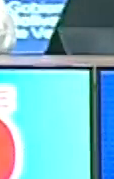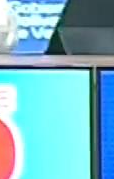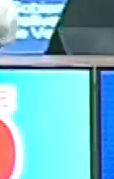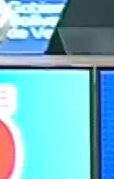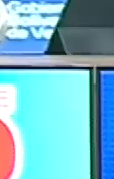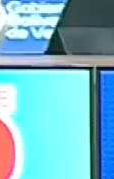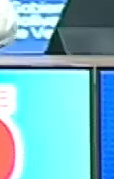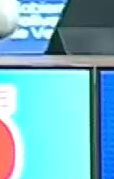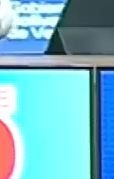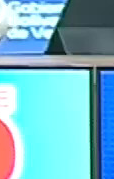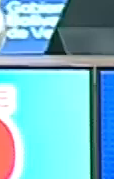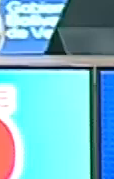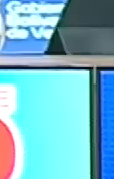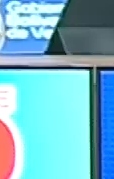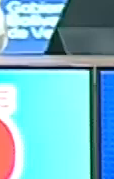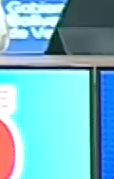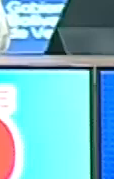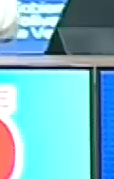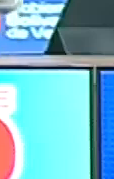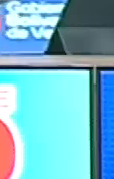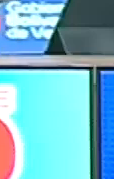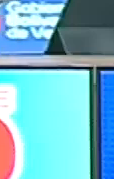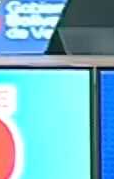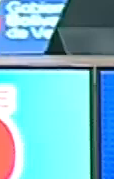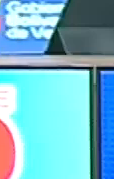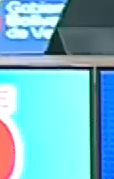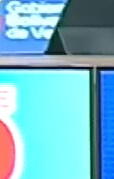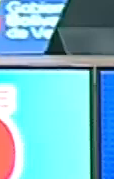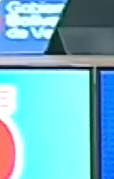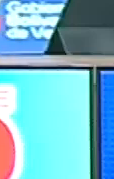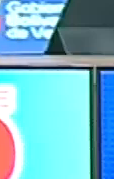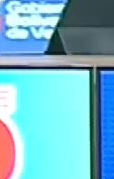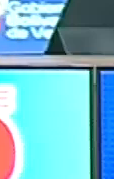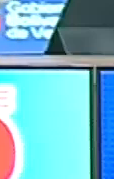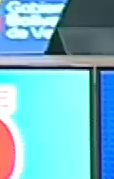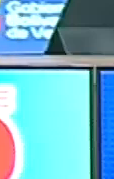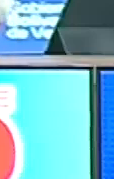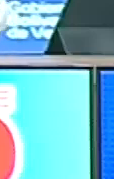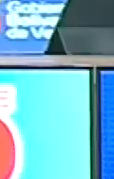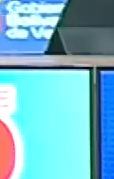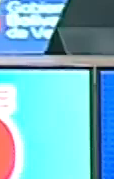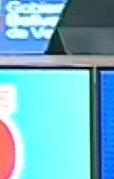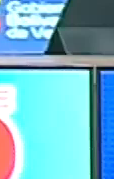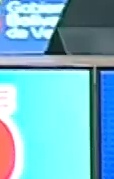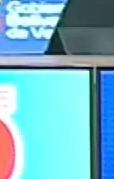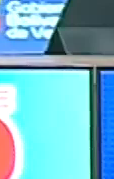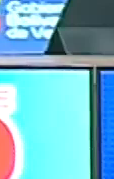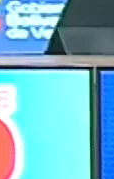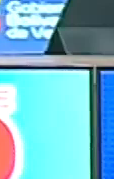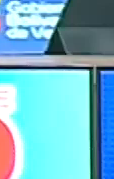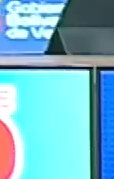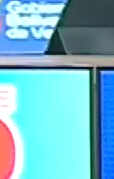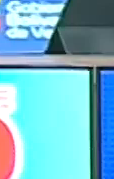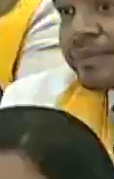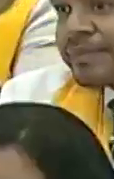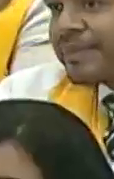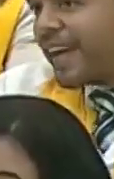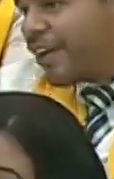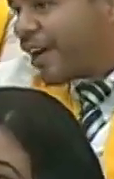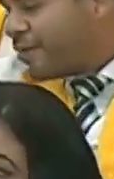hacia el tener, más temprano que tarde, un sistema público de salud que atienda al pueblo de Venezuela en